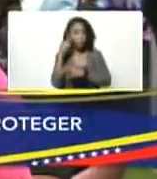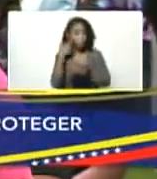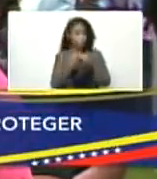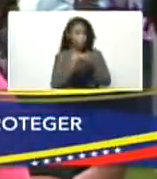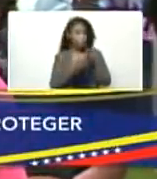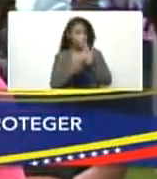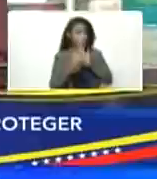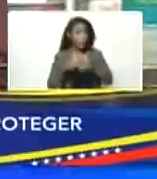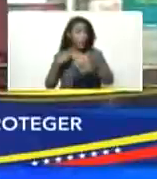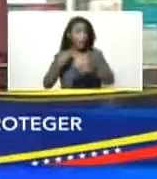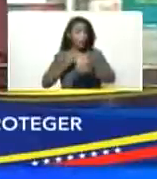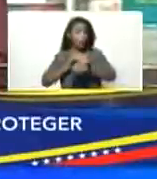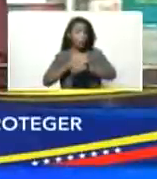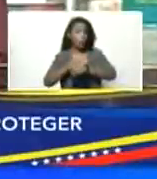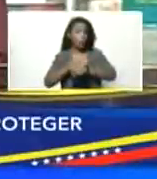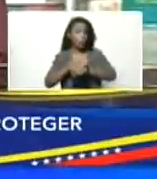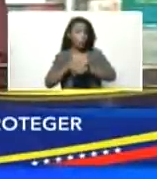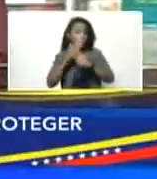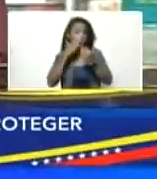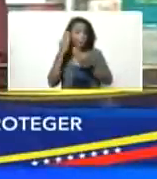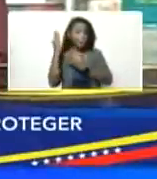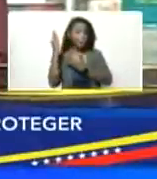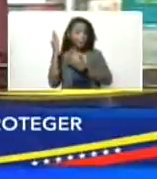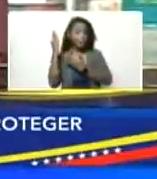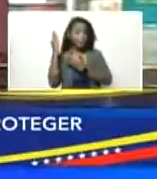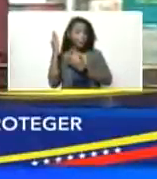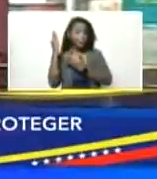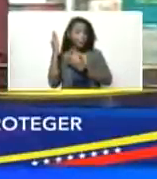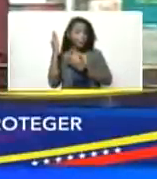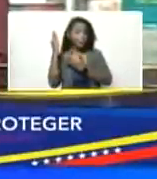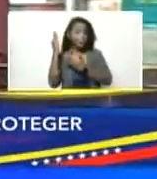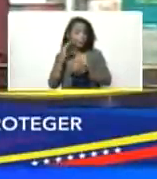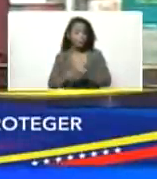Héctor Rodríguez, Alejandro Terán,